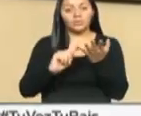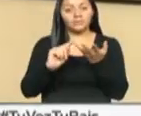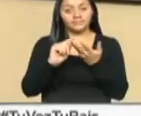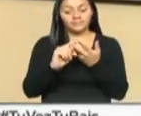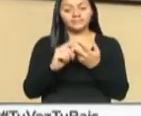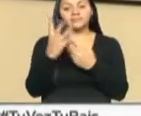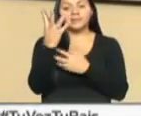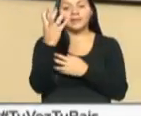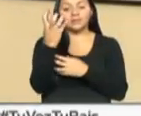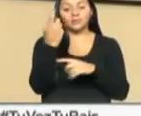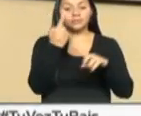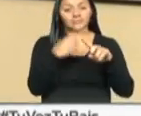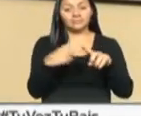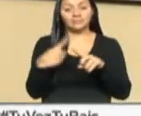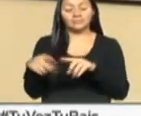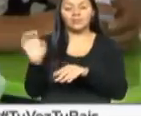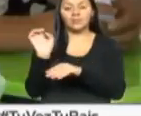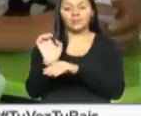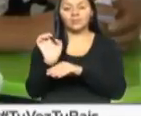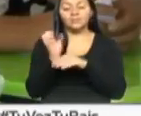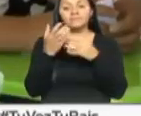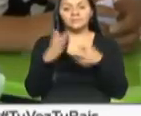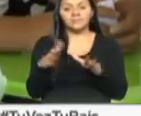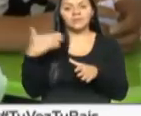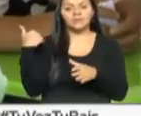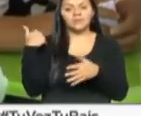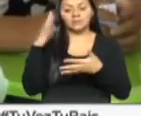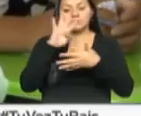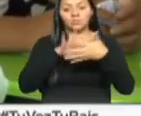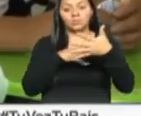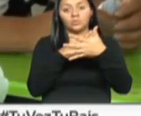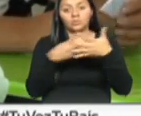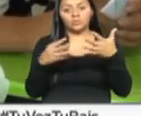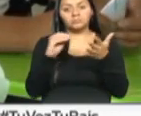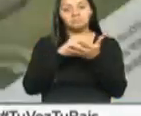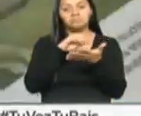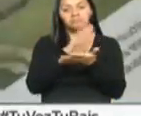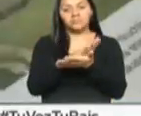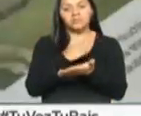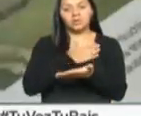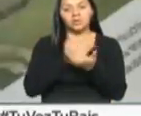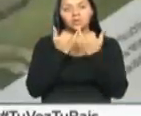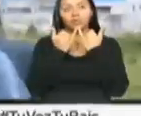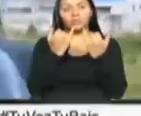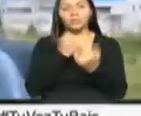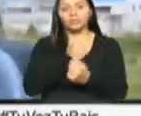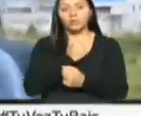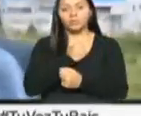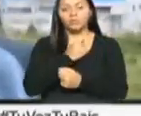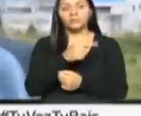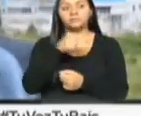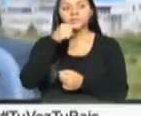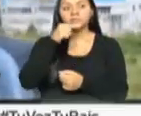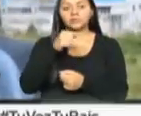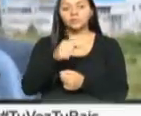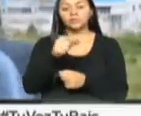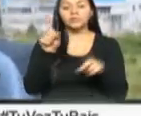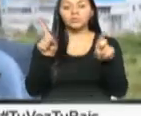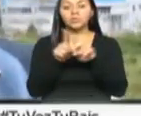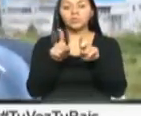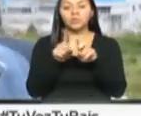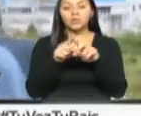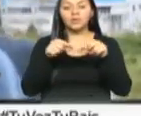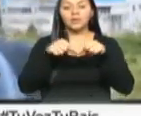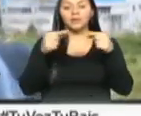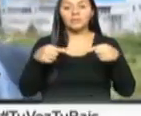14 nacionalidades del Ecuador ya cuentan con currículos en sus propias lenguas. La lengua quichua se convierte en una